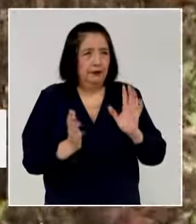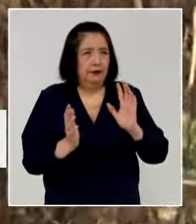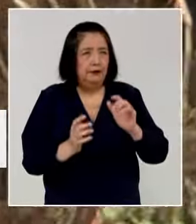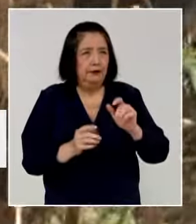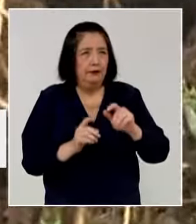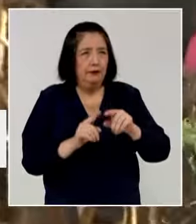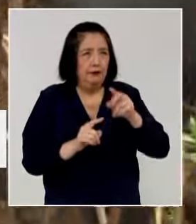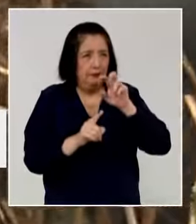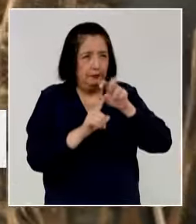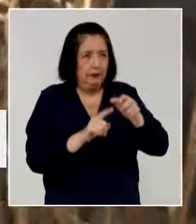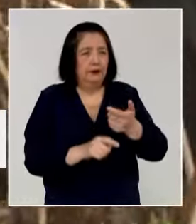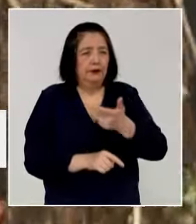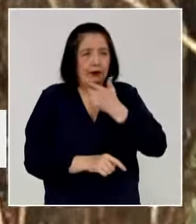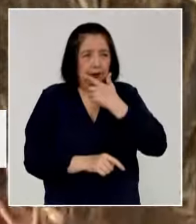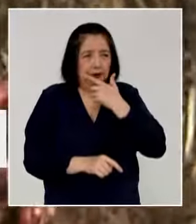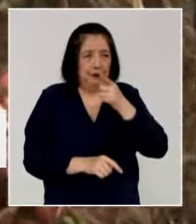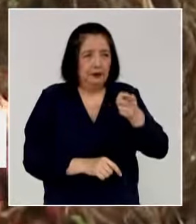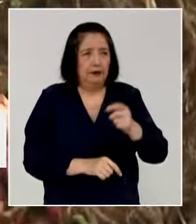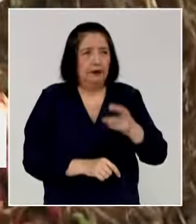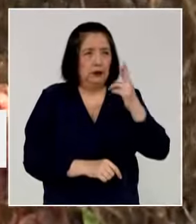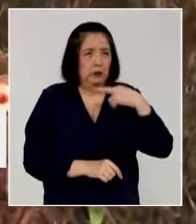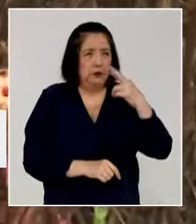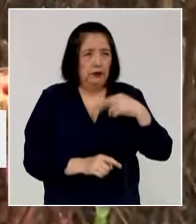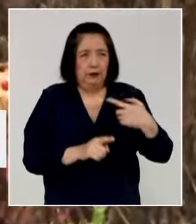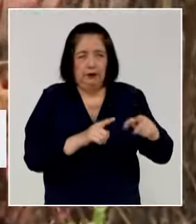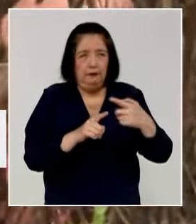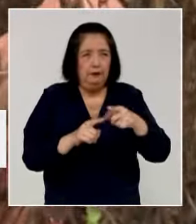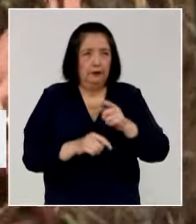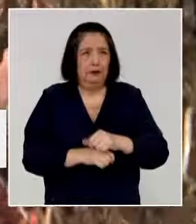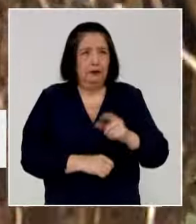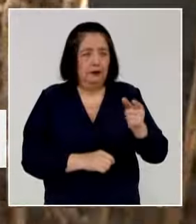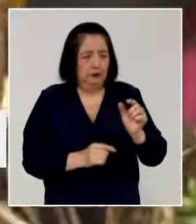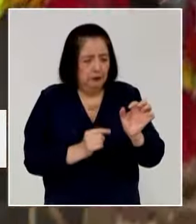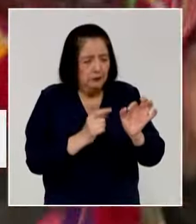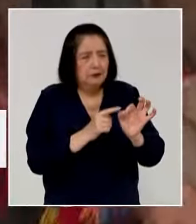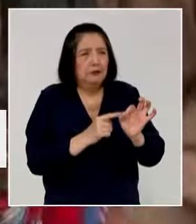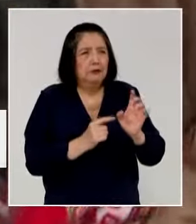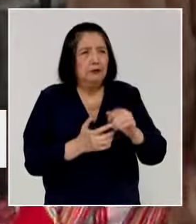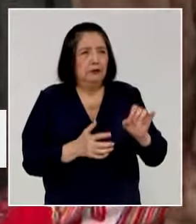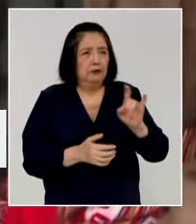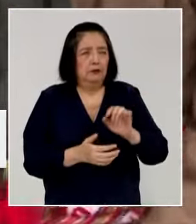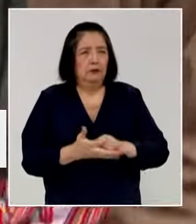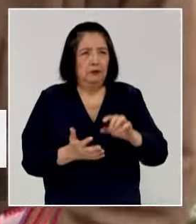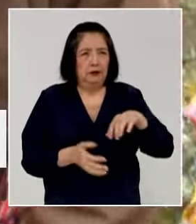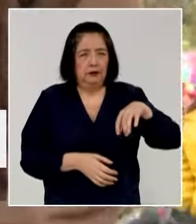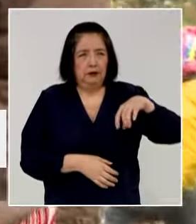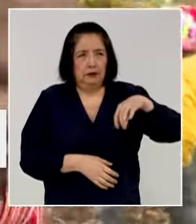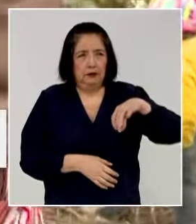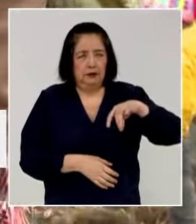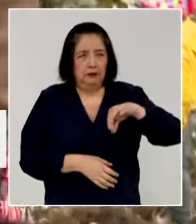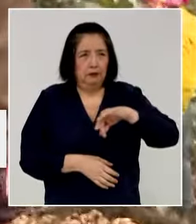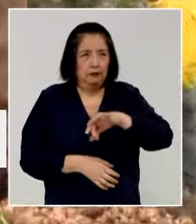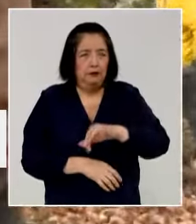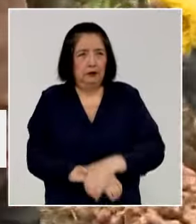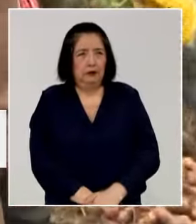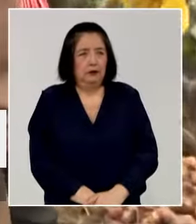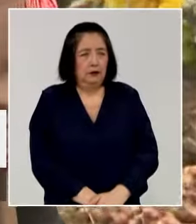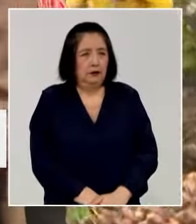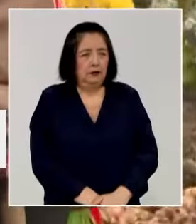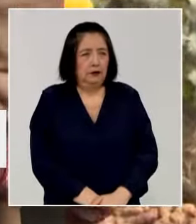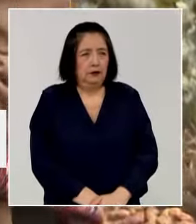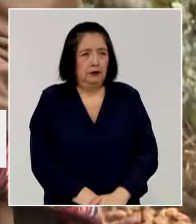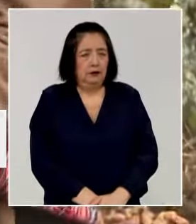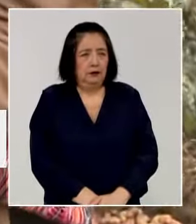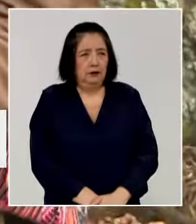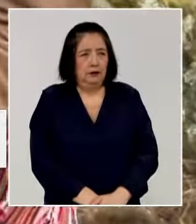casualidad, amarillita, rojita, y de todas las variedades. ¿Y estas chiquititas? ¿Para qué usan? Este para semilla, creo, ¿no? No,